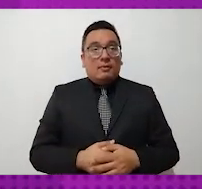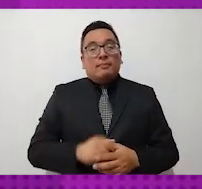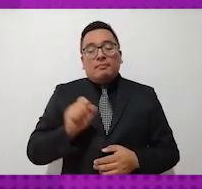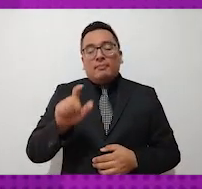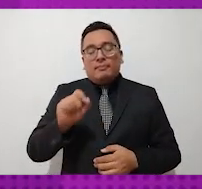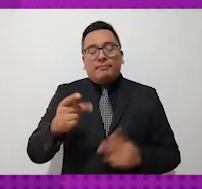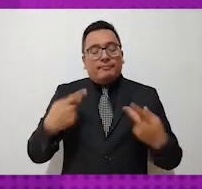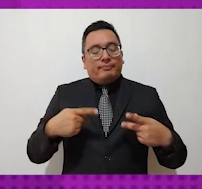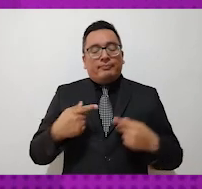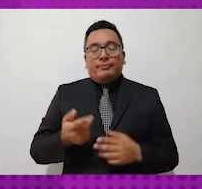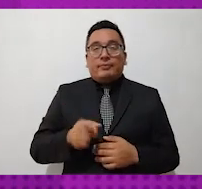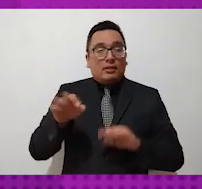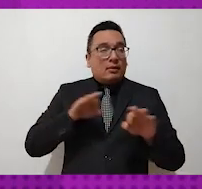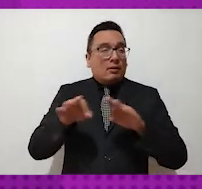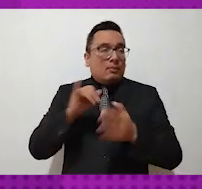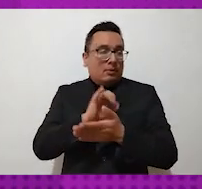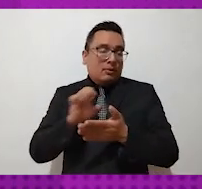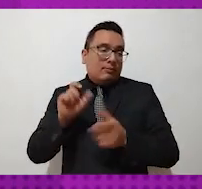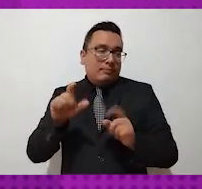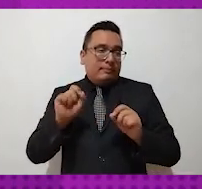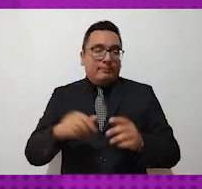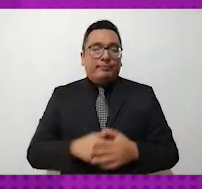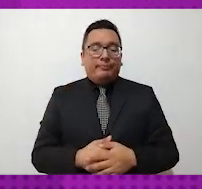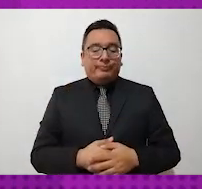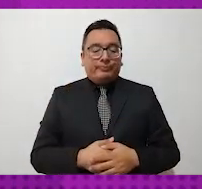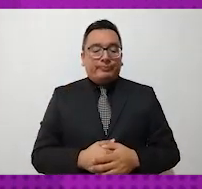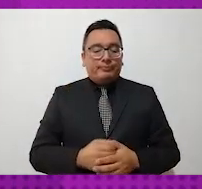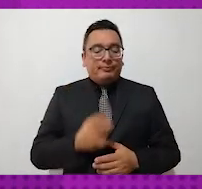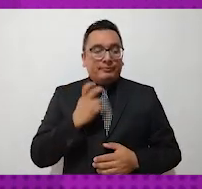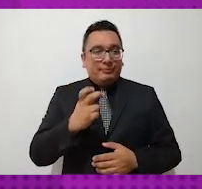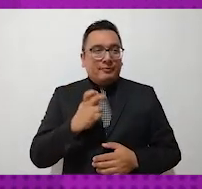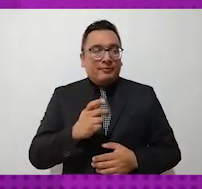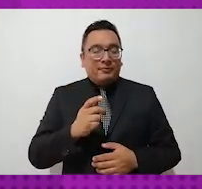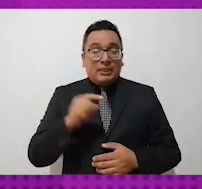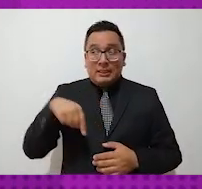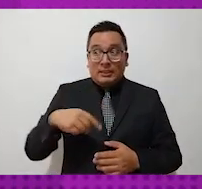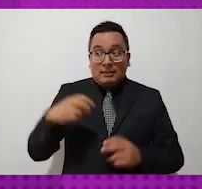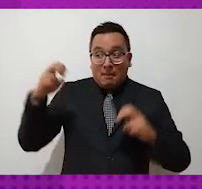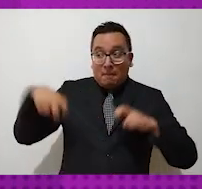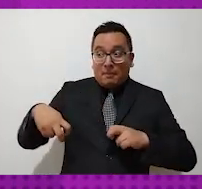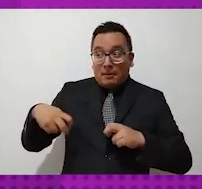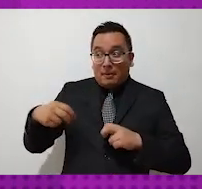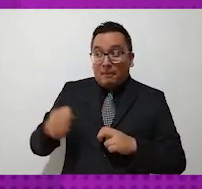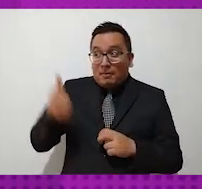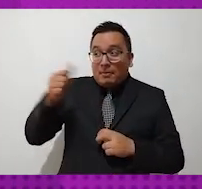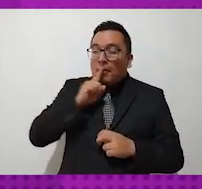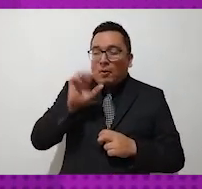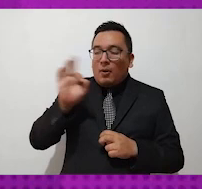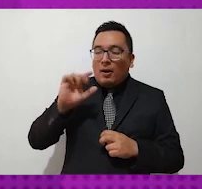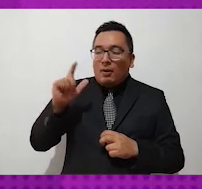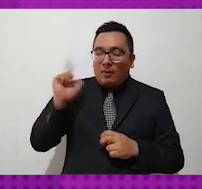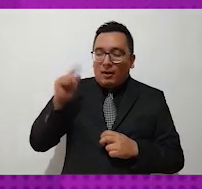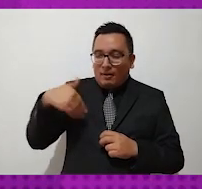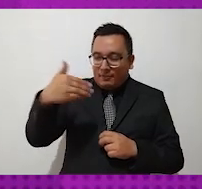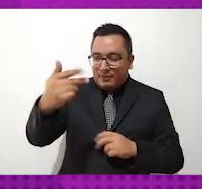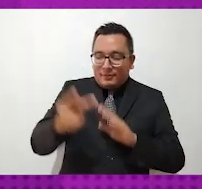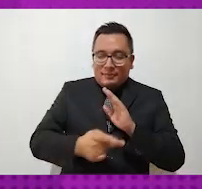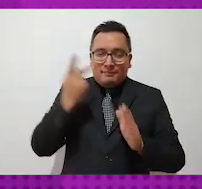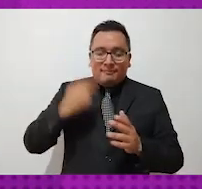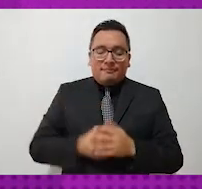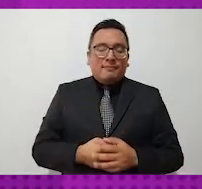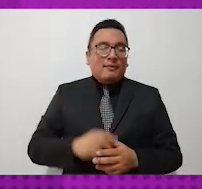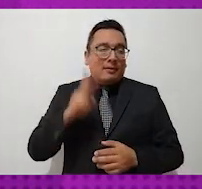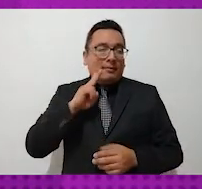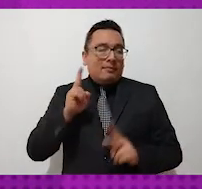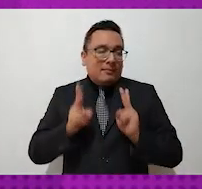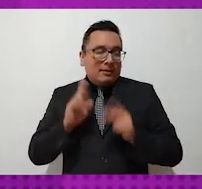al funcionariado también del Instituto Electoral de Coahuila. Entonces, espero que no sea la única ocasión que la podamos tener Esperemos. aquí frecuentemente aquí con nosotros